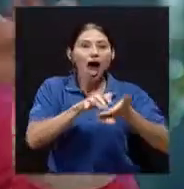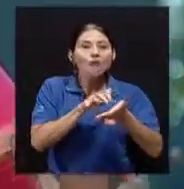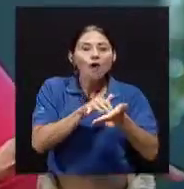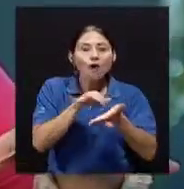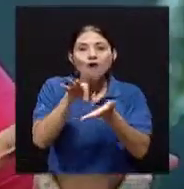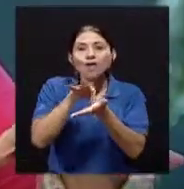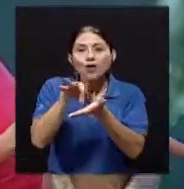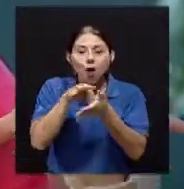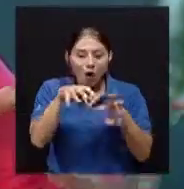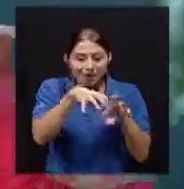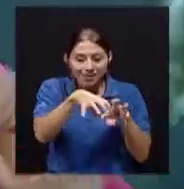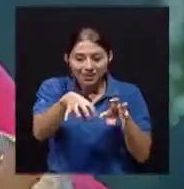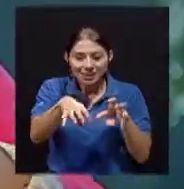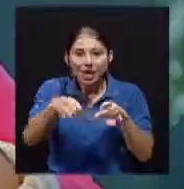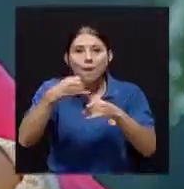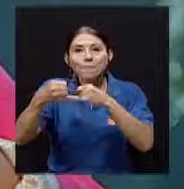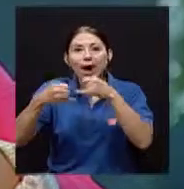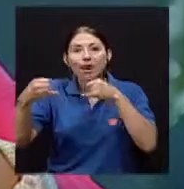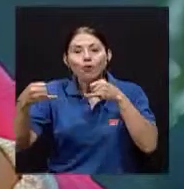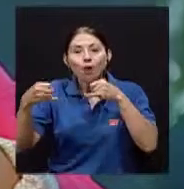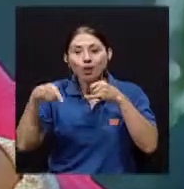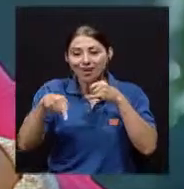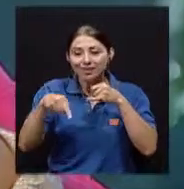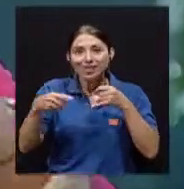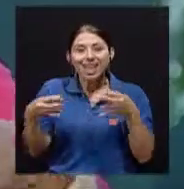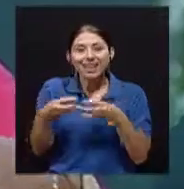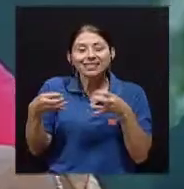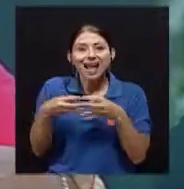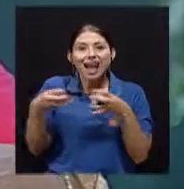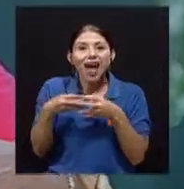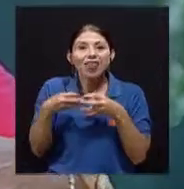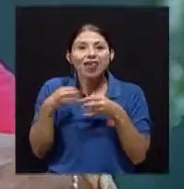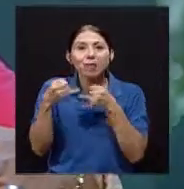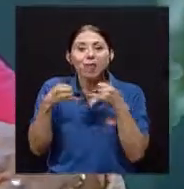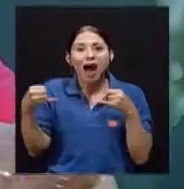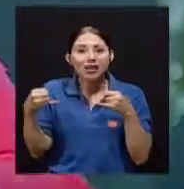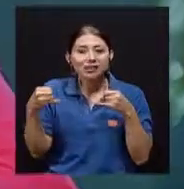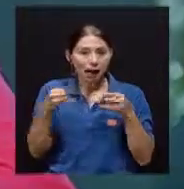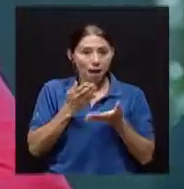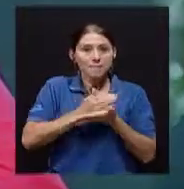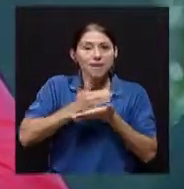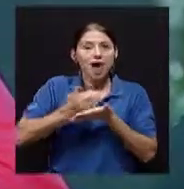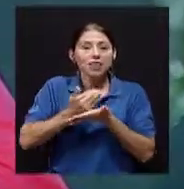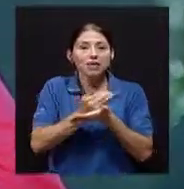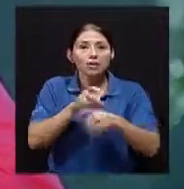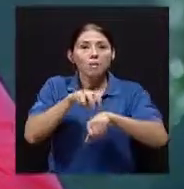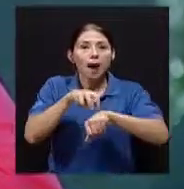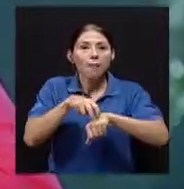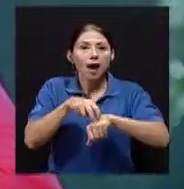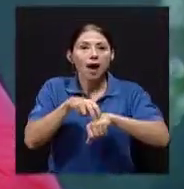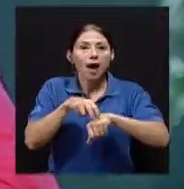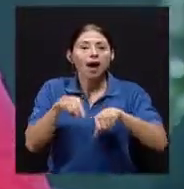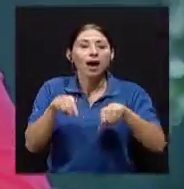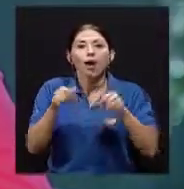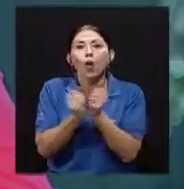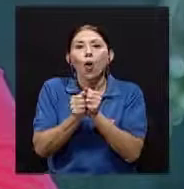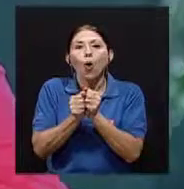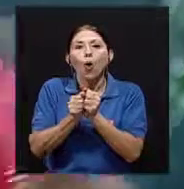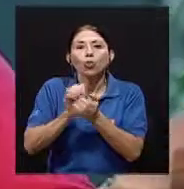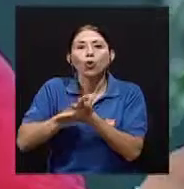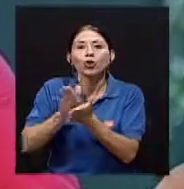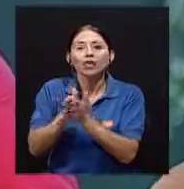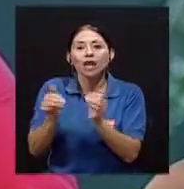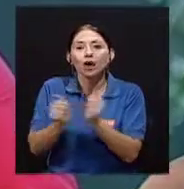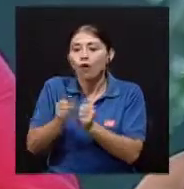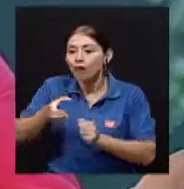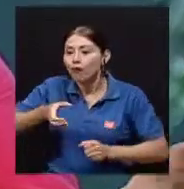arroz, los frijoles, que unos macarrones o unas pastas, una ensalada de caracolitos, un pequeño papa, que la papa también es una harina con tortilla, y